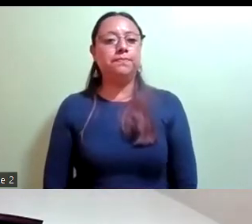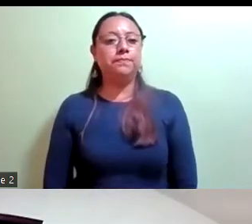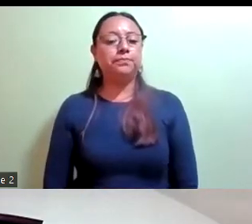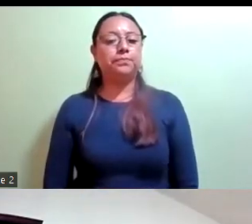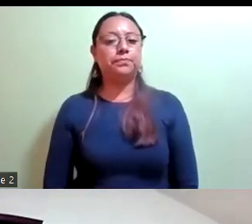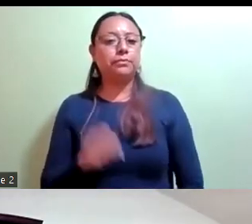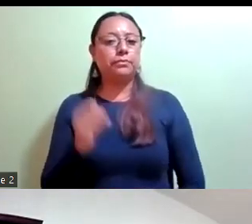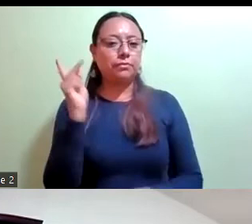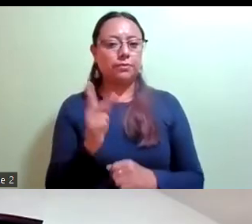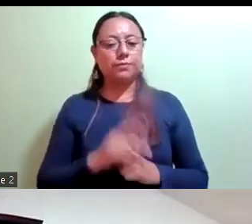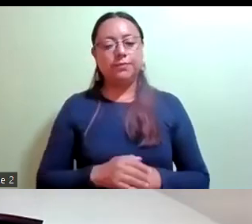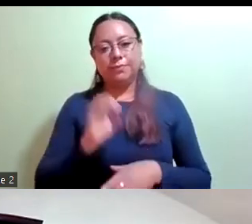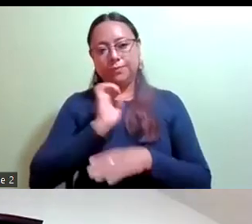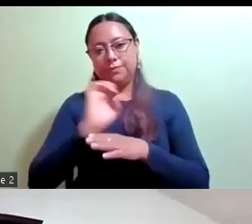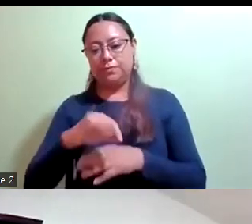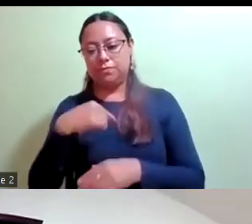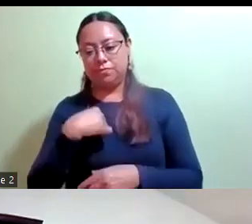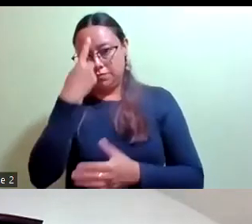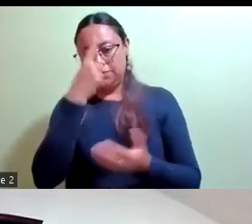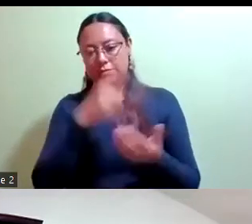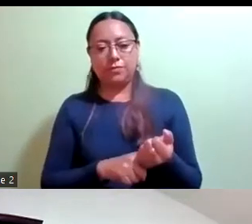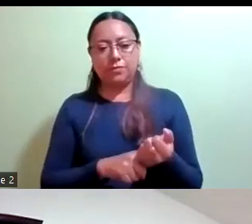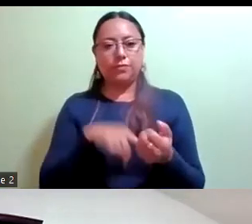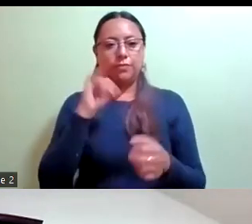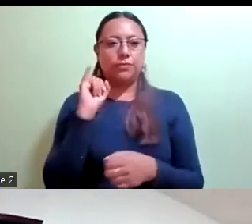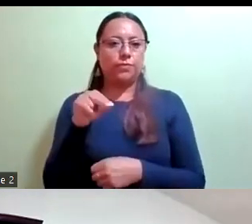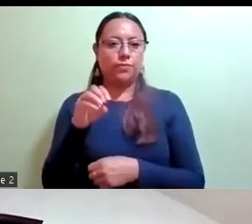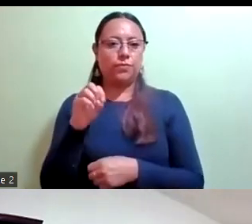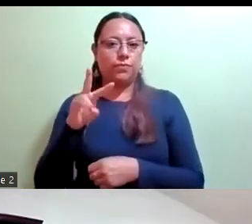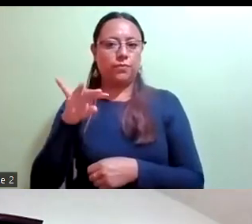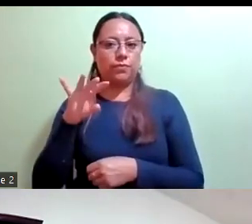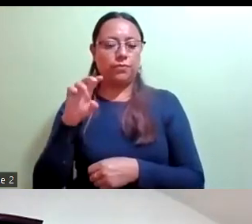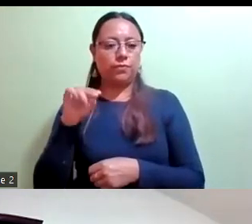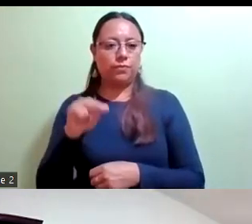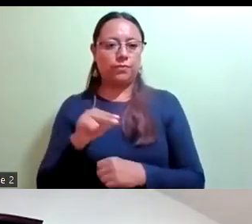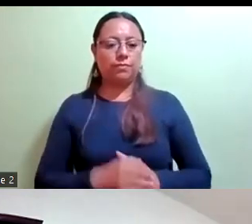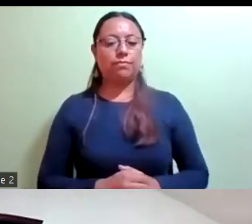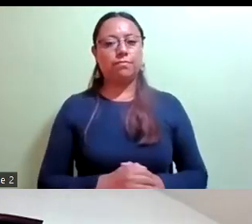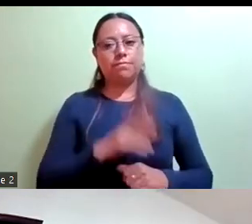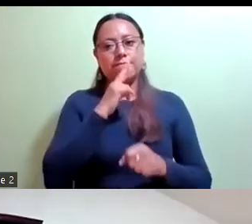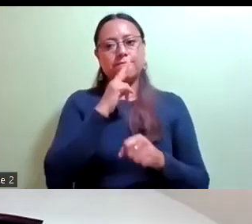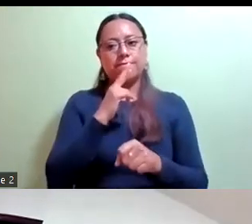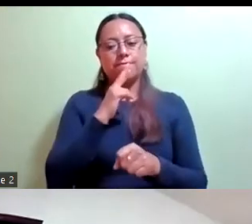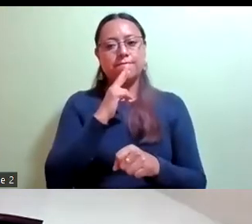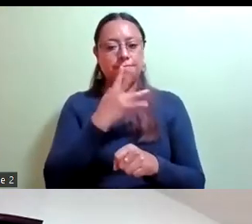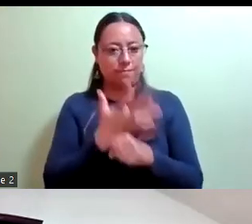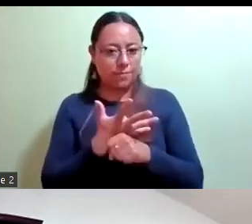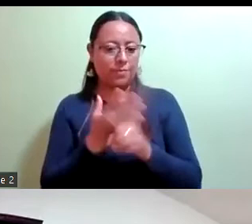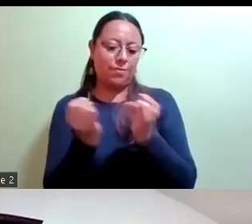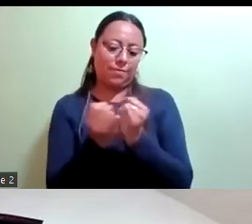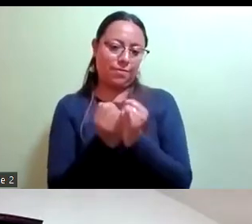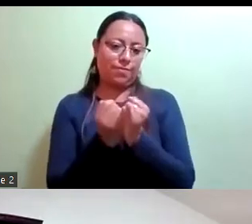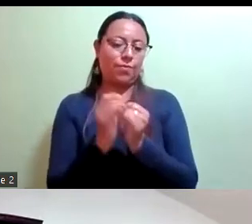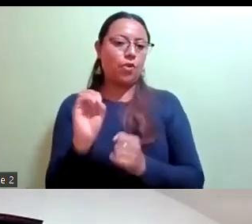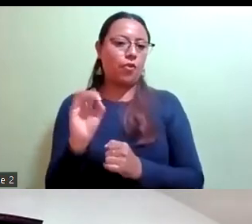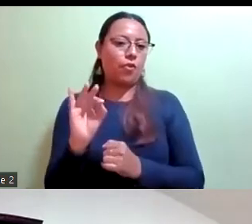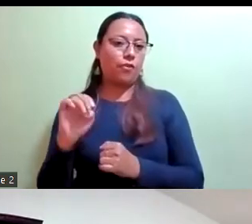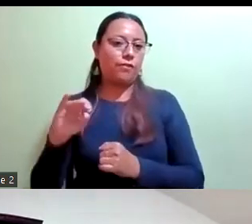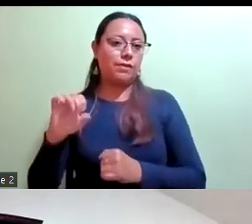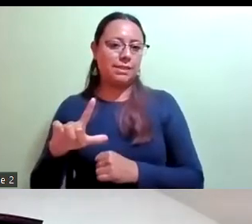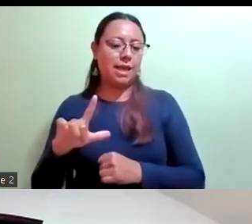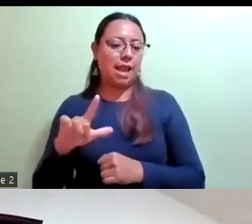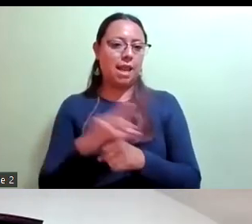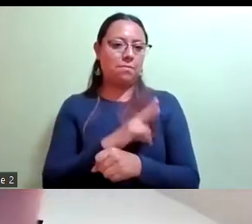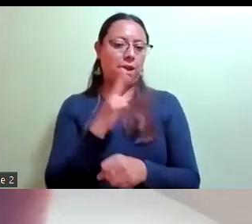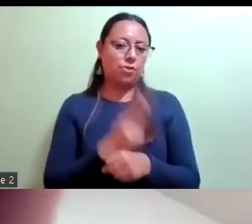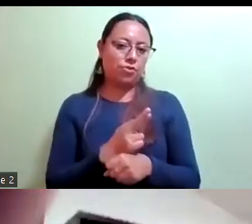Ok, bueno, me parece que es Innovación la responsable y la oficial mayor de dar atención a lo que estás